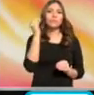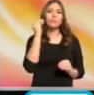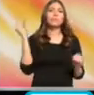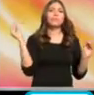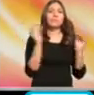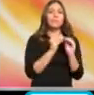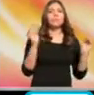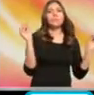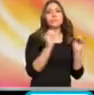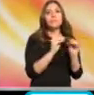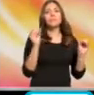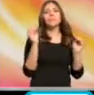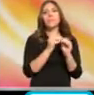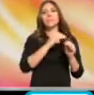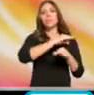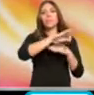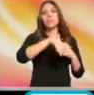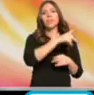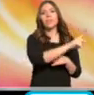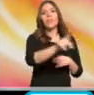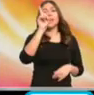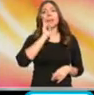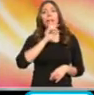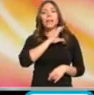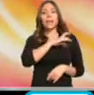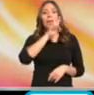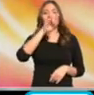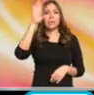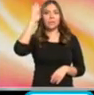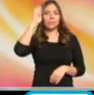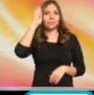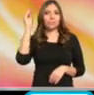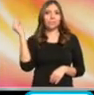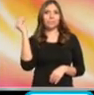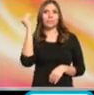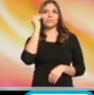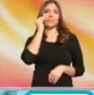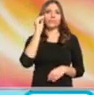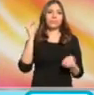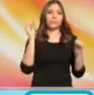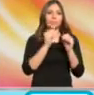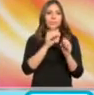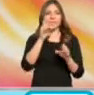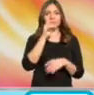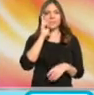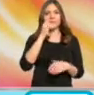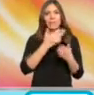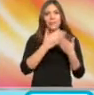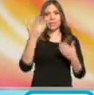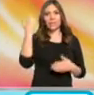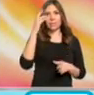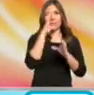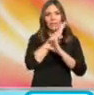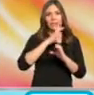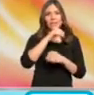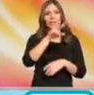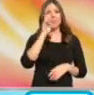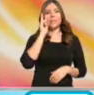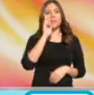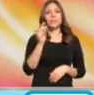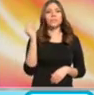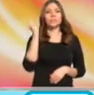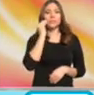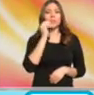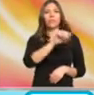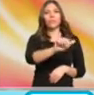Ese rey. No, ahí unos besotes que les plantaba. Es que Ahí va. Wow. Miren nomás. uno tras otro, Mira,